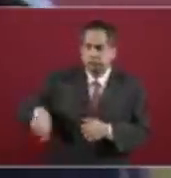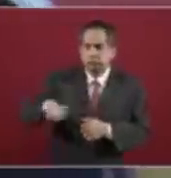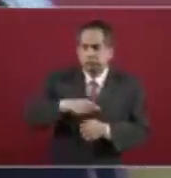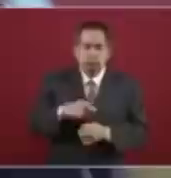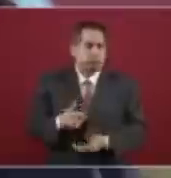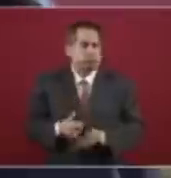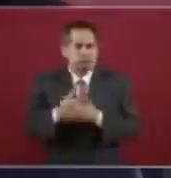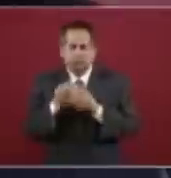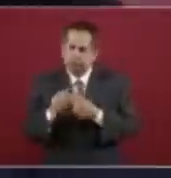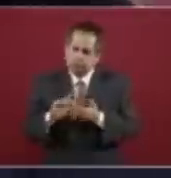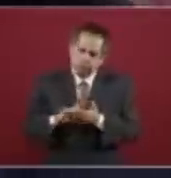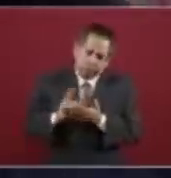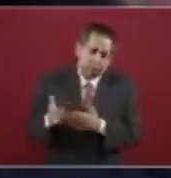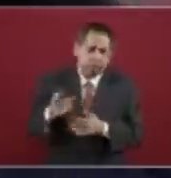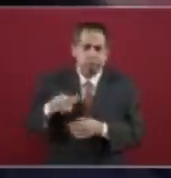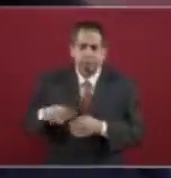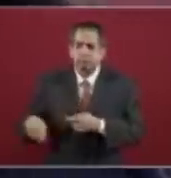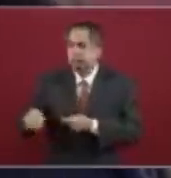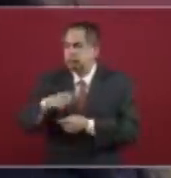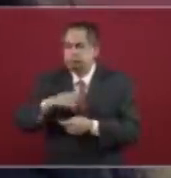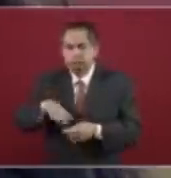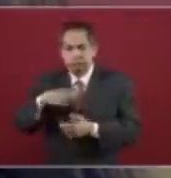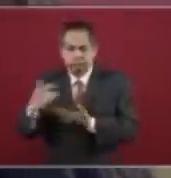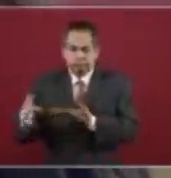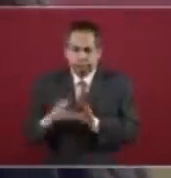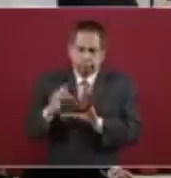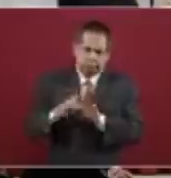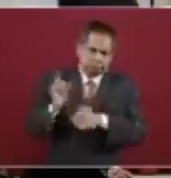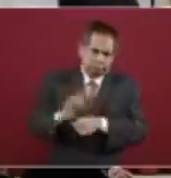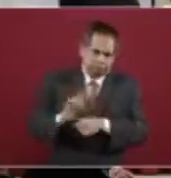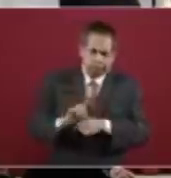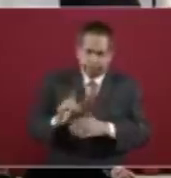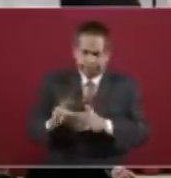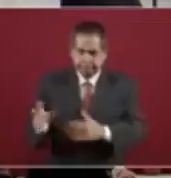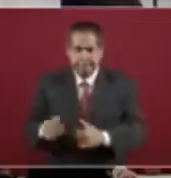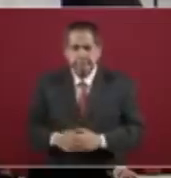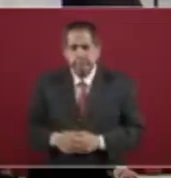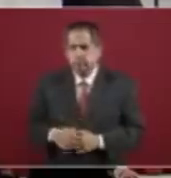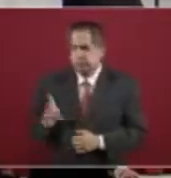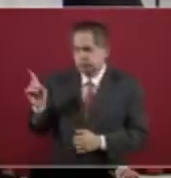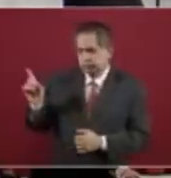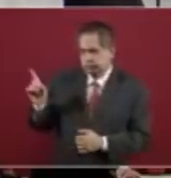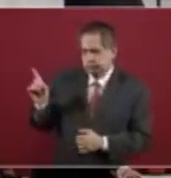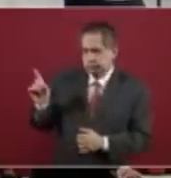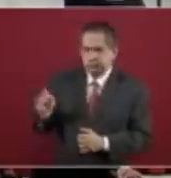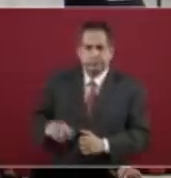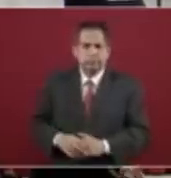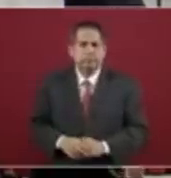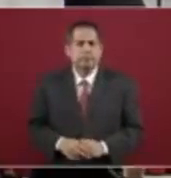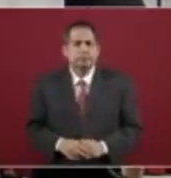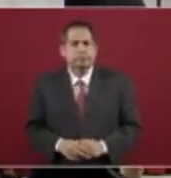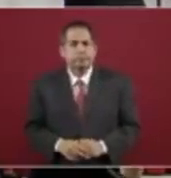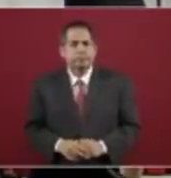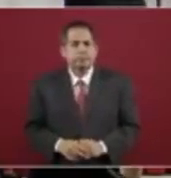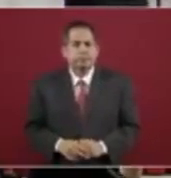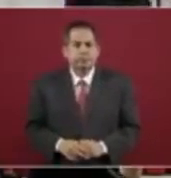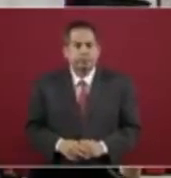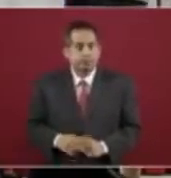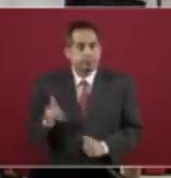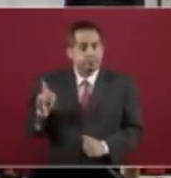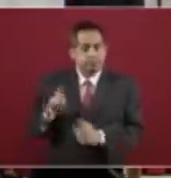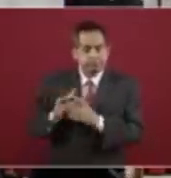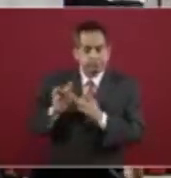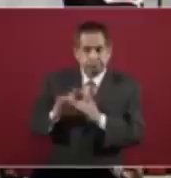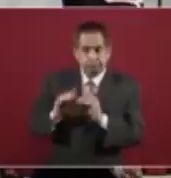quien les agradecemos mucho el esfuerzo que realizan todos los días. Si avanzamos la lámina, gracias. Aquí